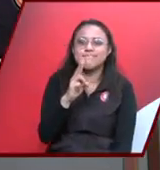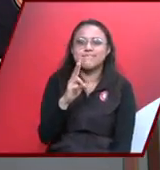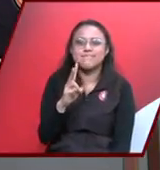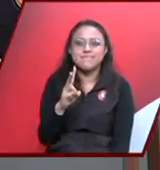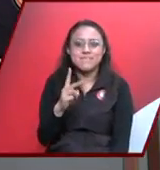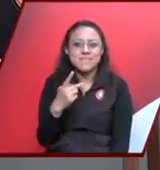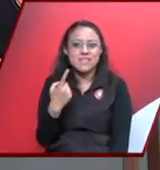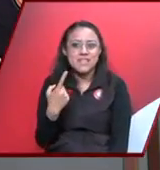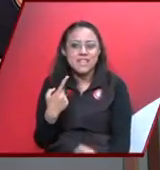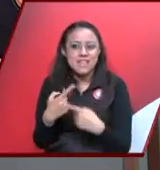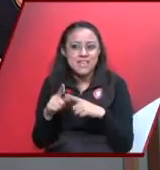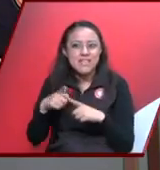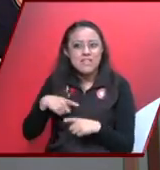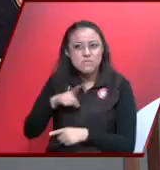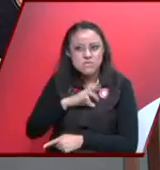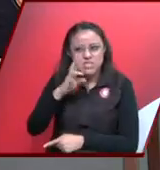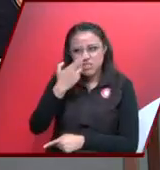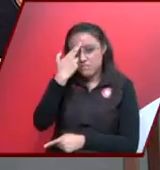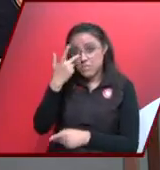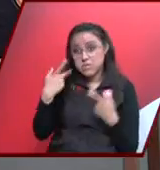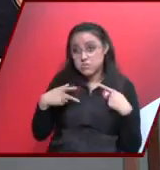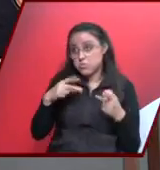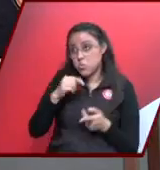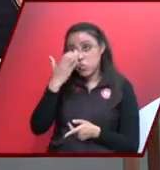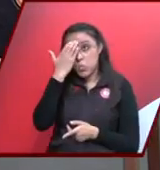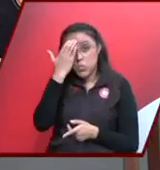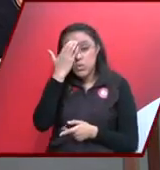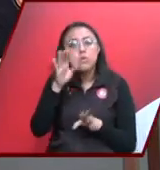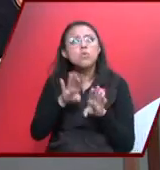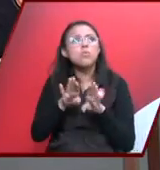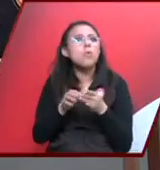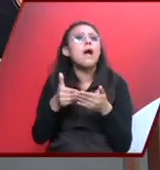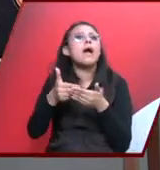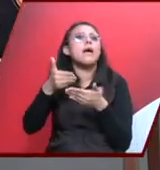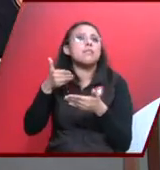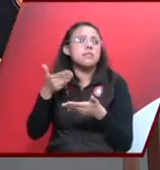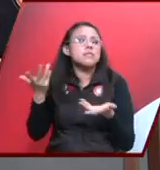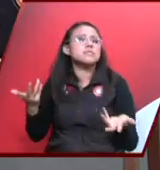Vivir estas cosas es recordar, y quien no las conoció, saber cómo eran antes.